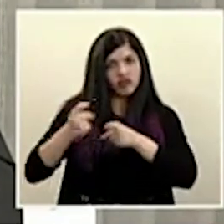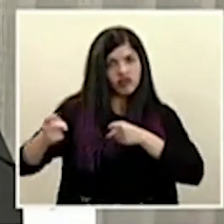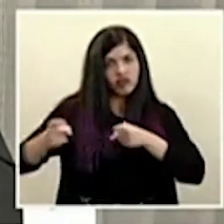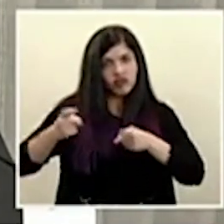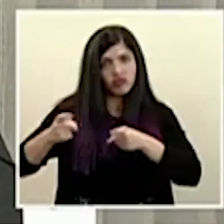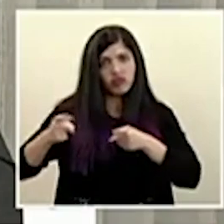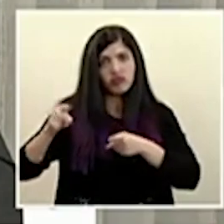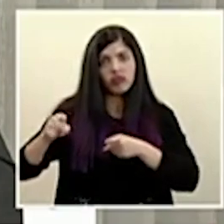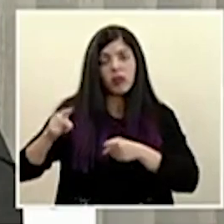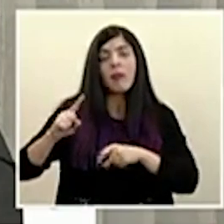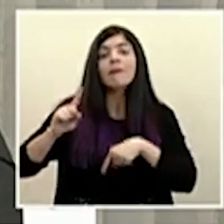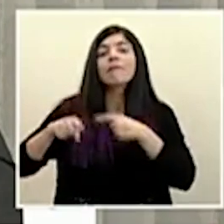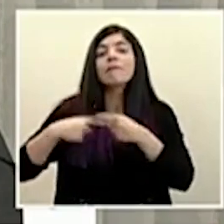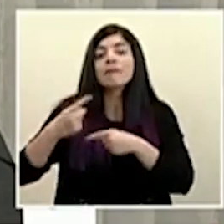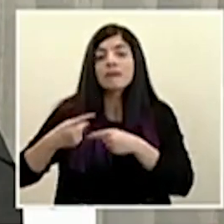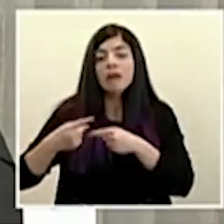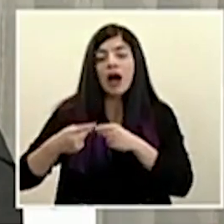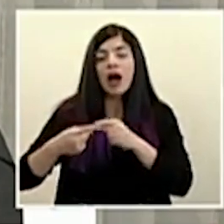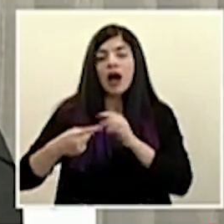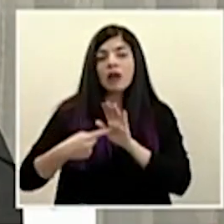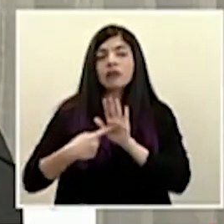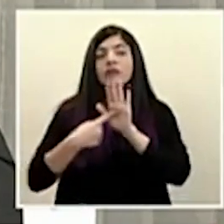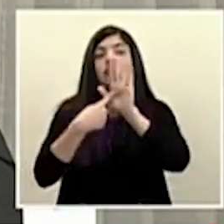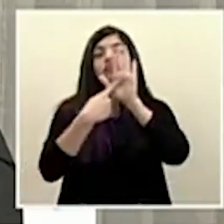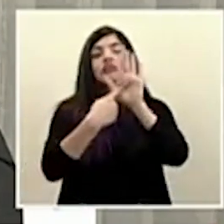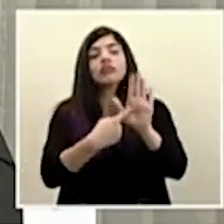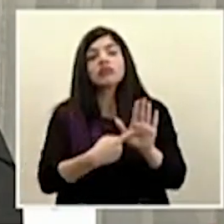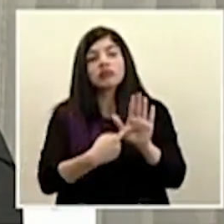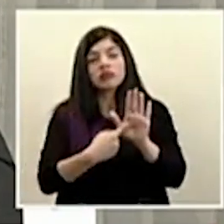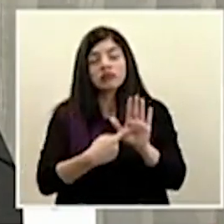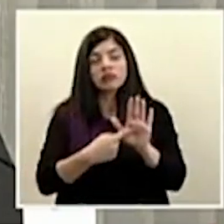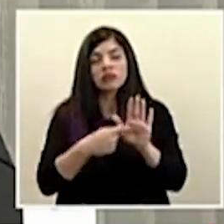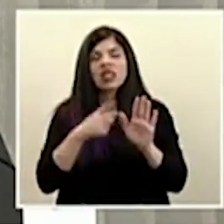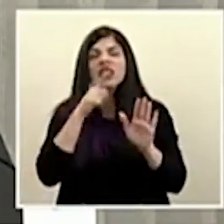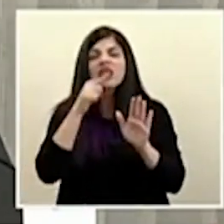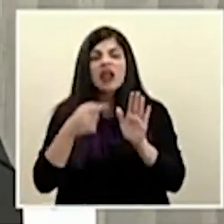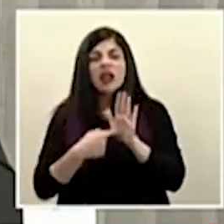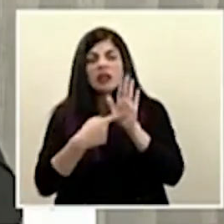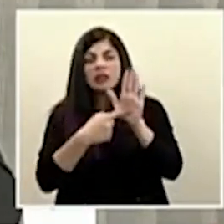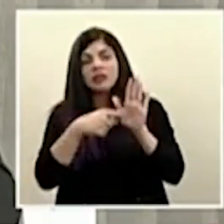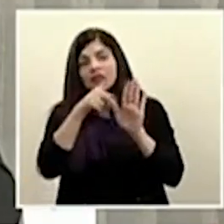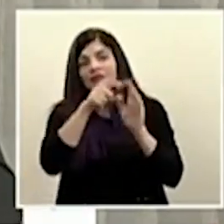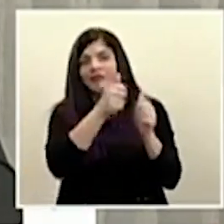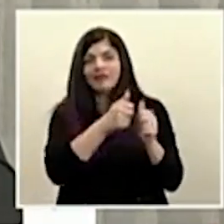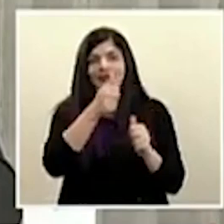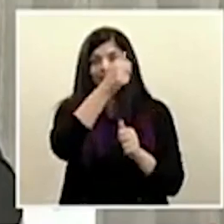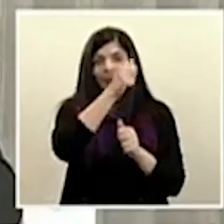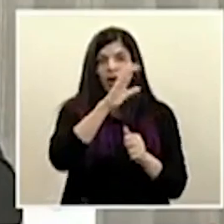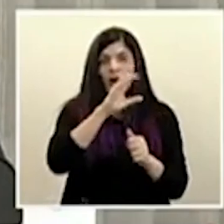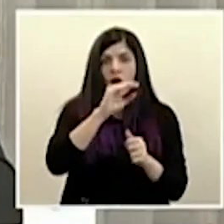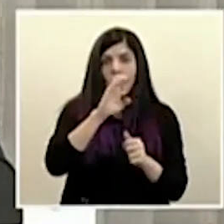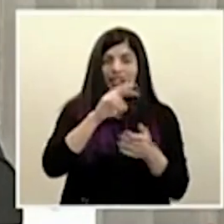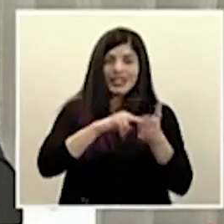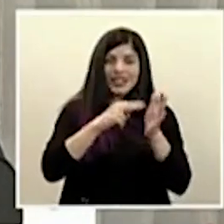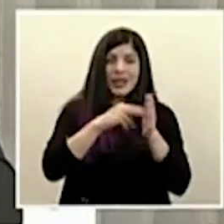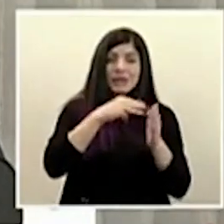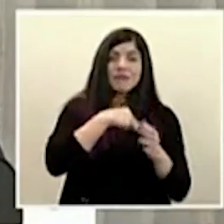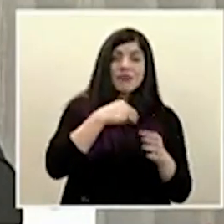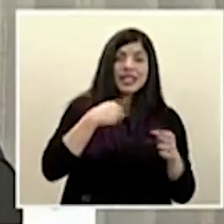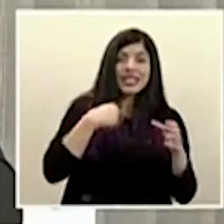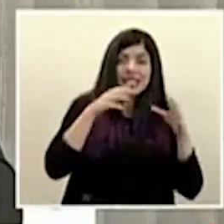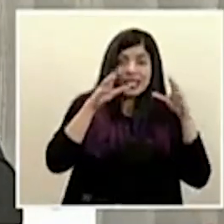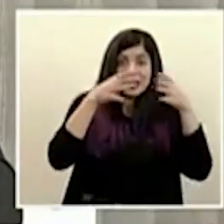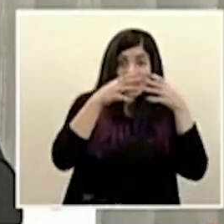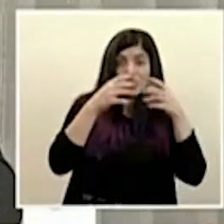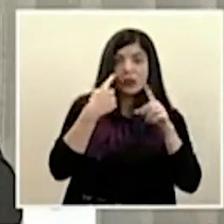que será puesto a, o que es puesto a, la disposición de los jerarcas del COE, es decir, a los señores ministros que he